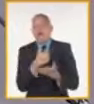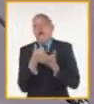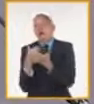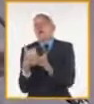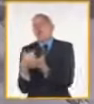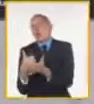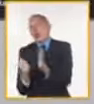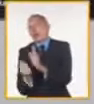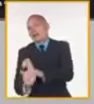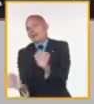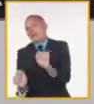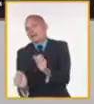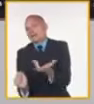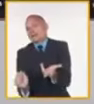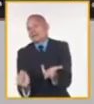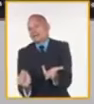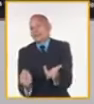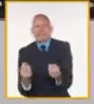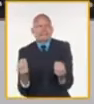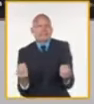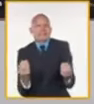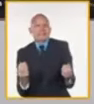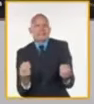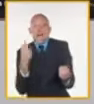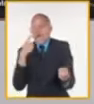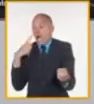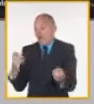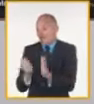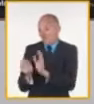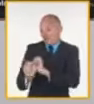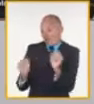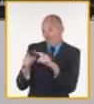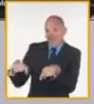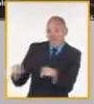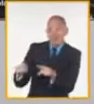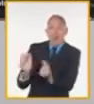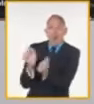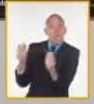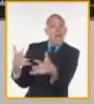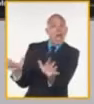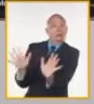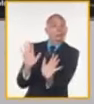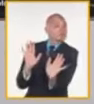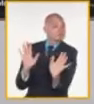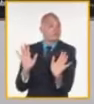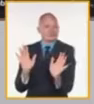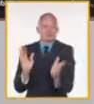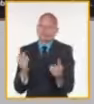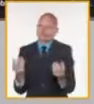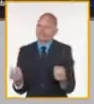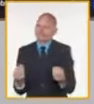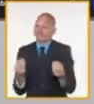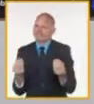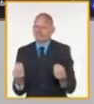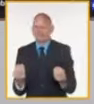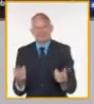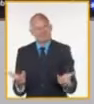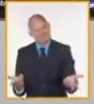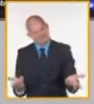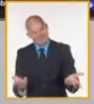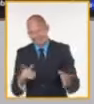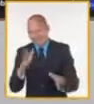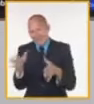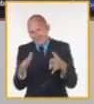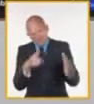terrorismo entonces están estas personas ahí operando libremente pero eh cada daño que se le hace a la economía cubana cada daño que se le